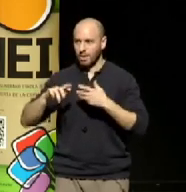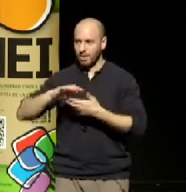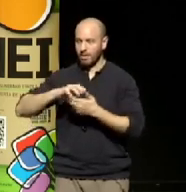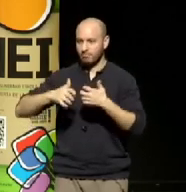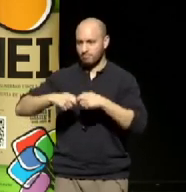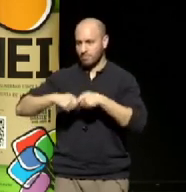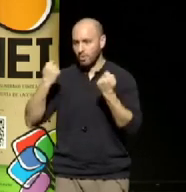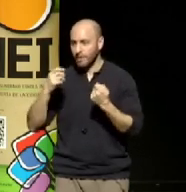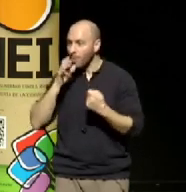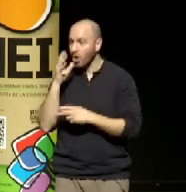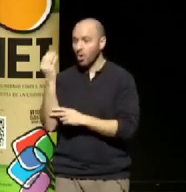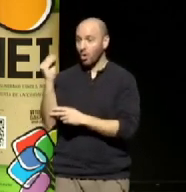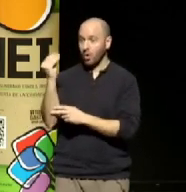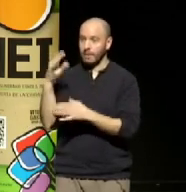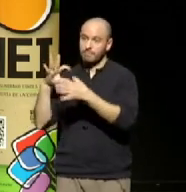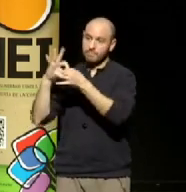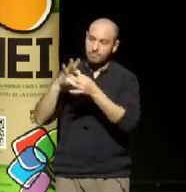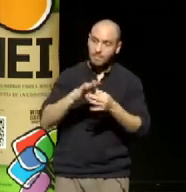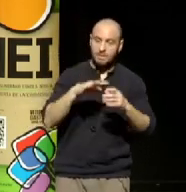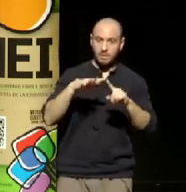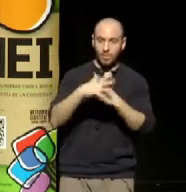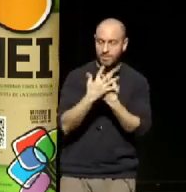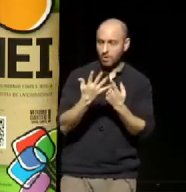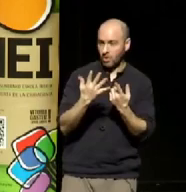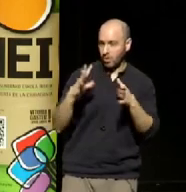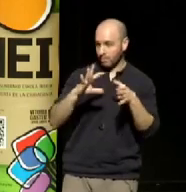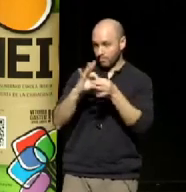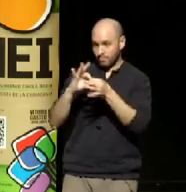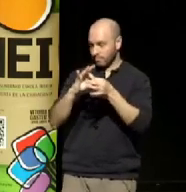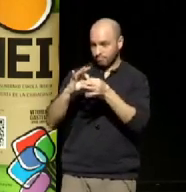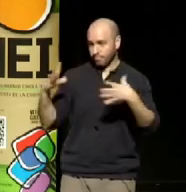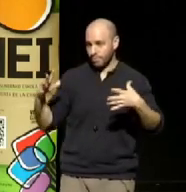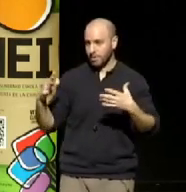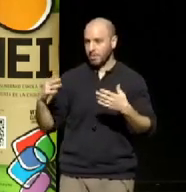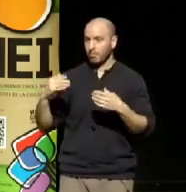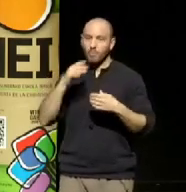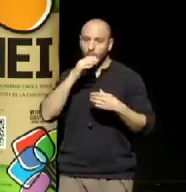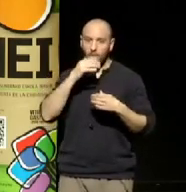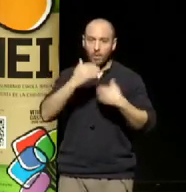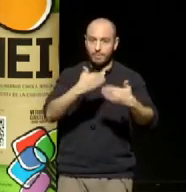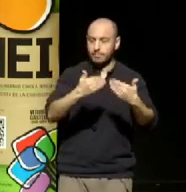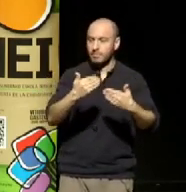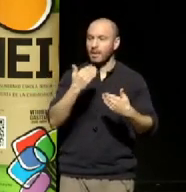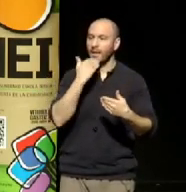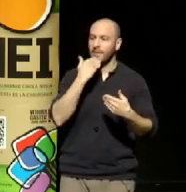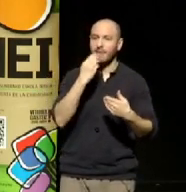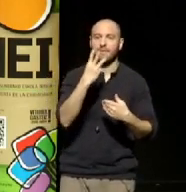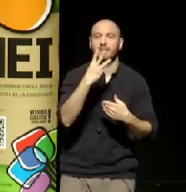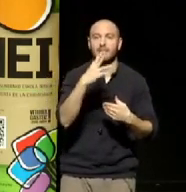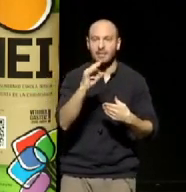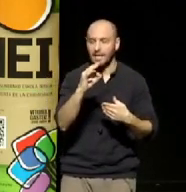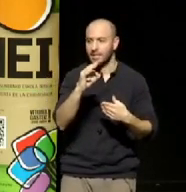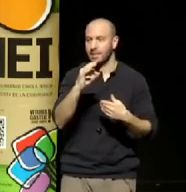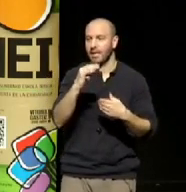corresponde exactamente con qué. Pero bueno, se ha extendido a los 30, hay políticas de juventud que se extienden a los 35. Vamos a un ritmo en el que vamos a pasar de ser jóvenes